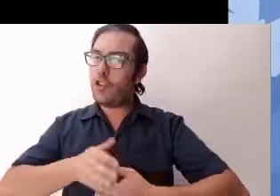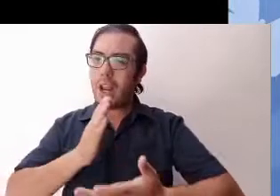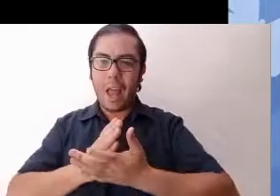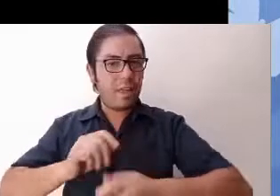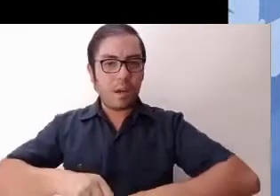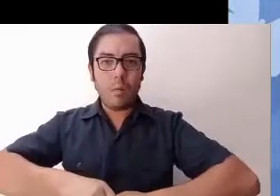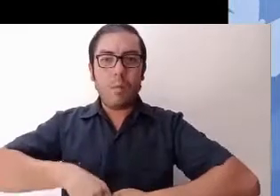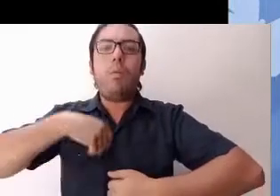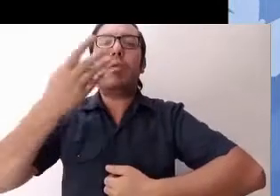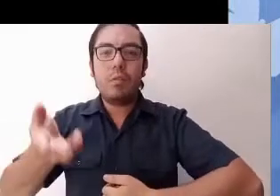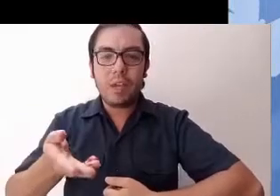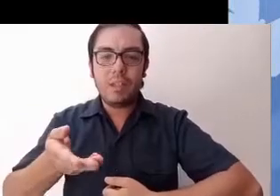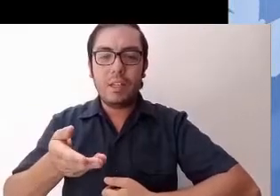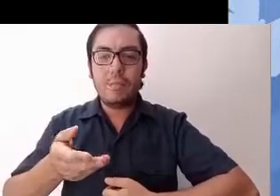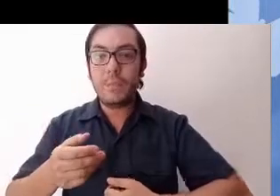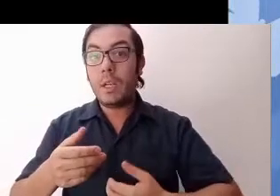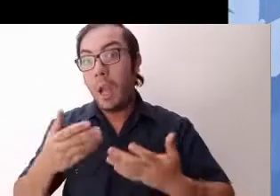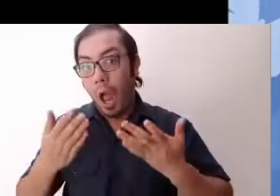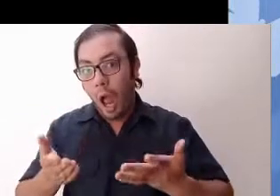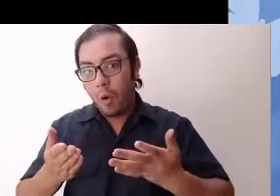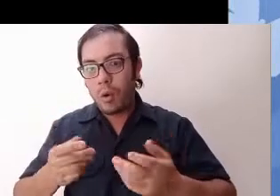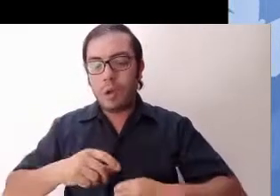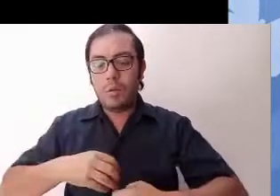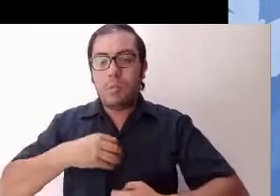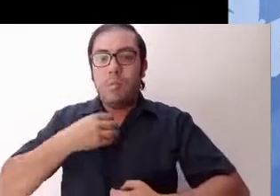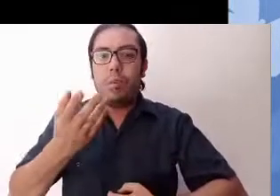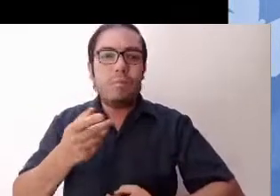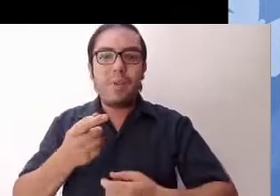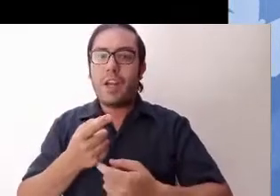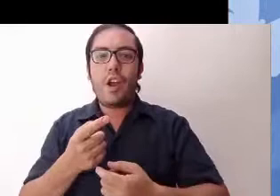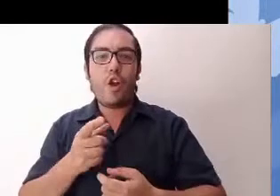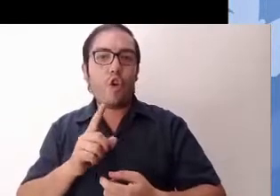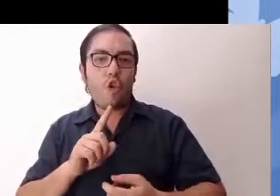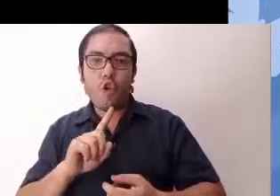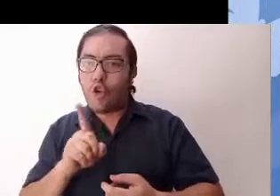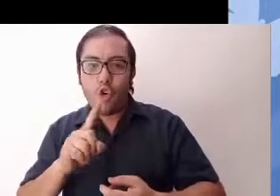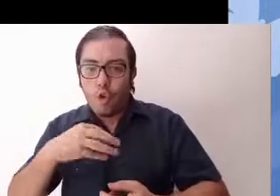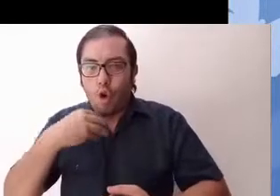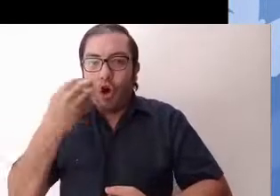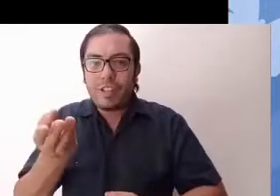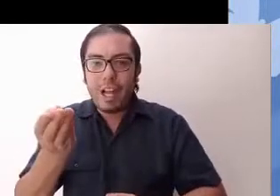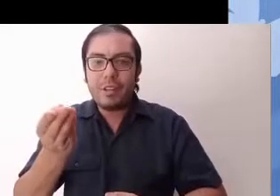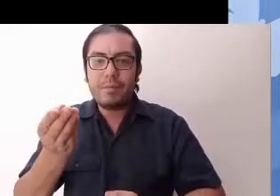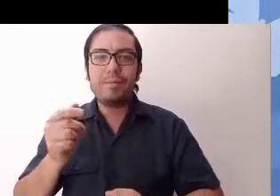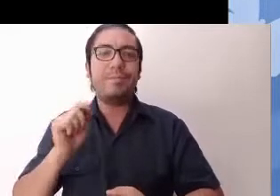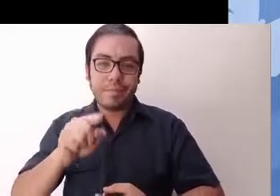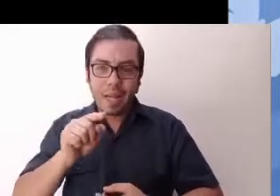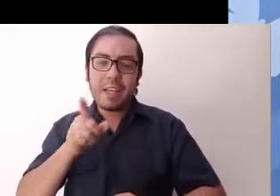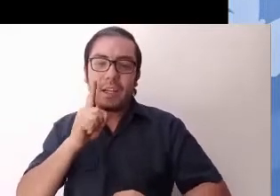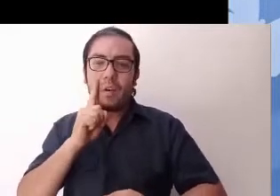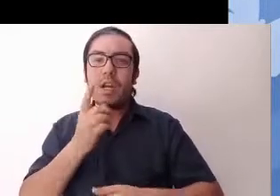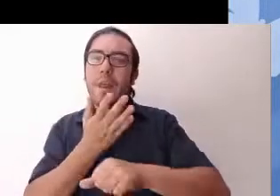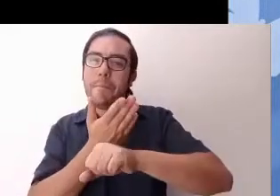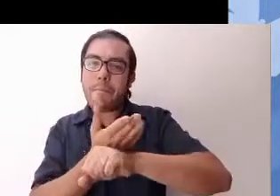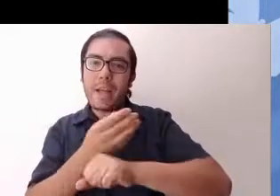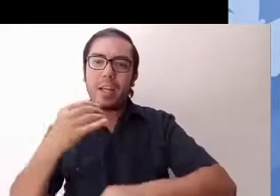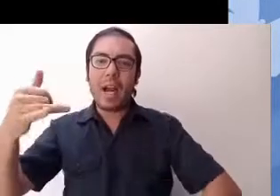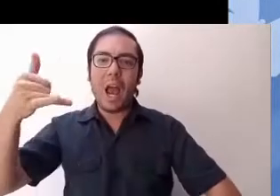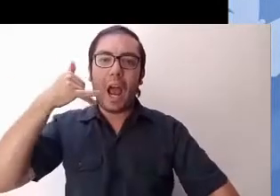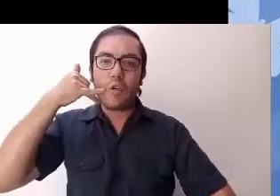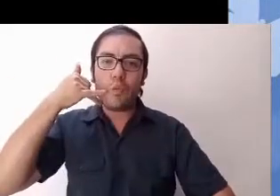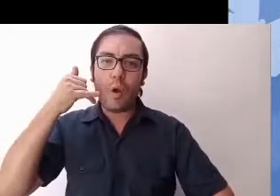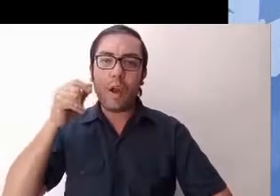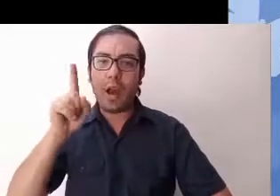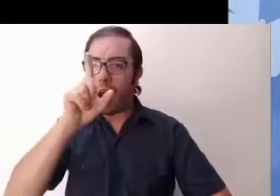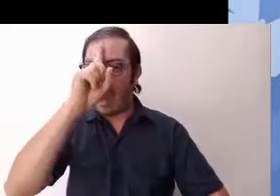presionar? Bueno, hasta que salga el cuerpo extraño. Si este no sale, vamos a tener que pedir ayuda a emergencia.